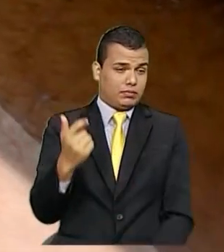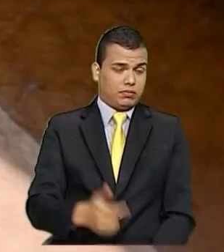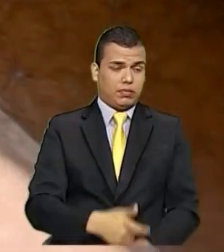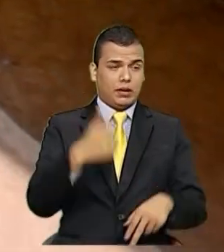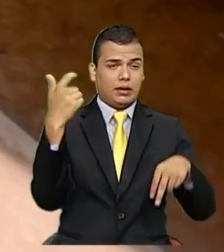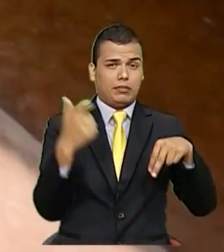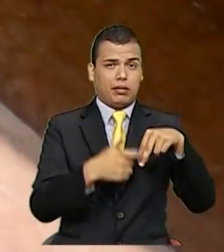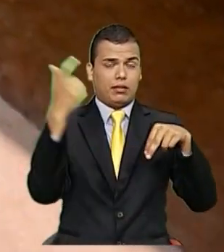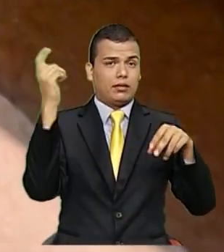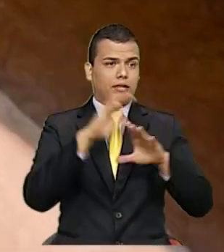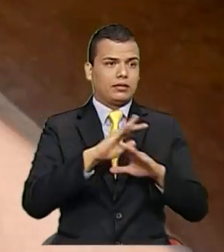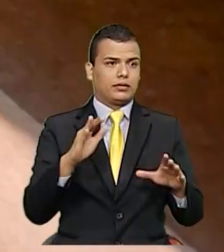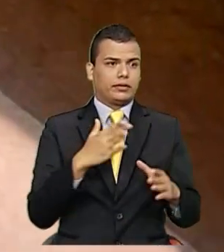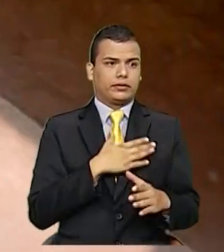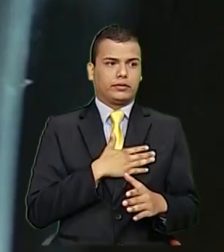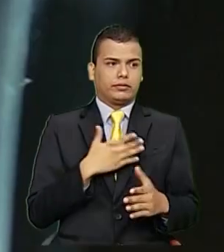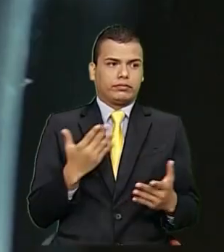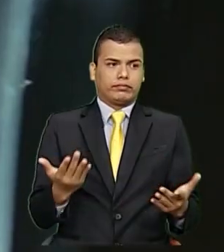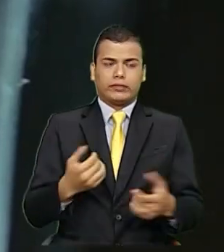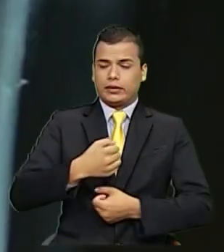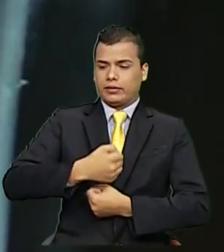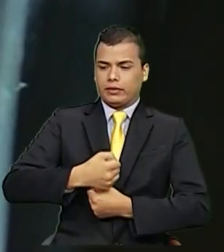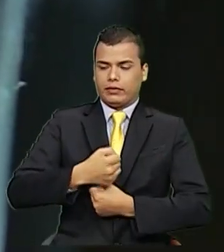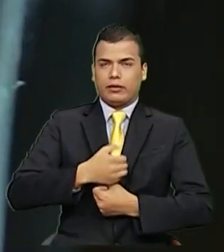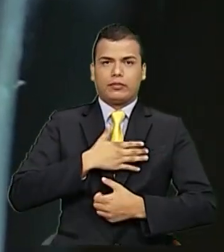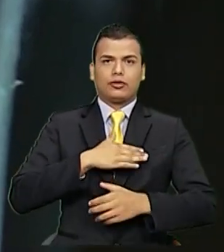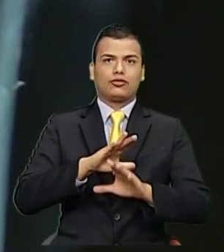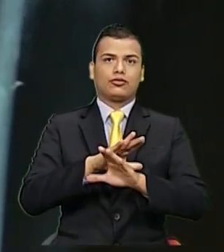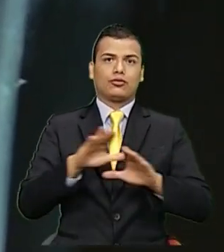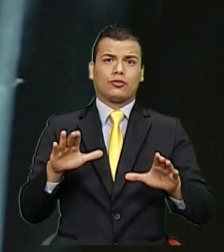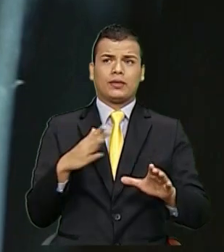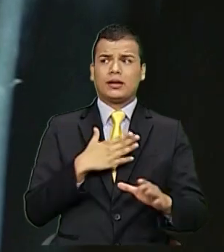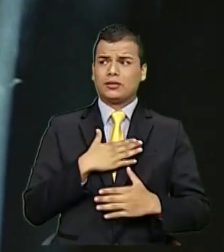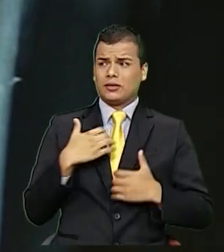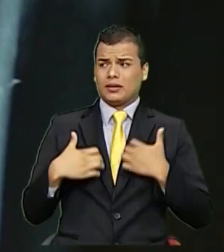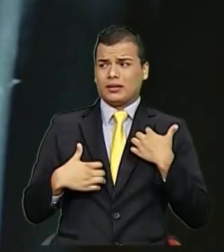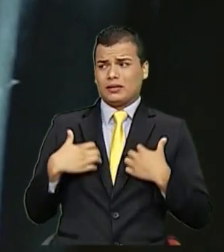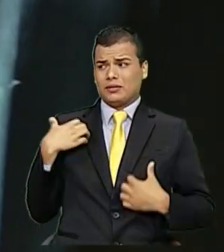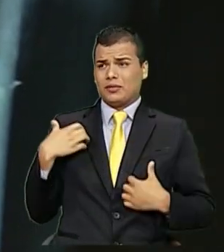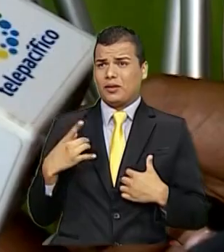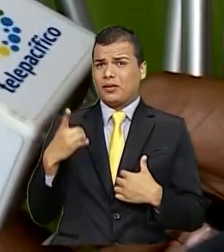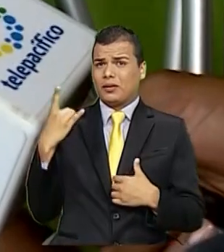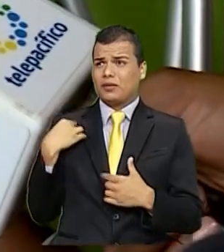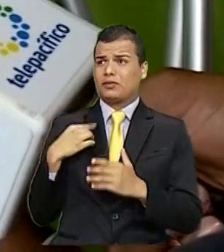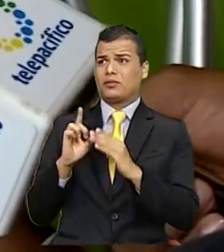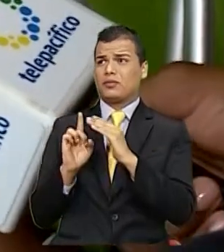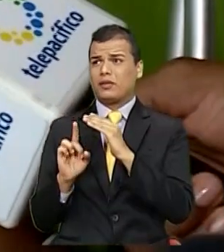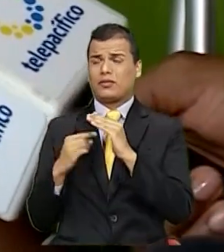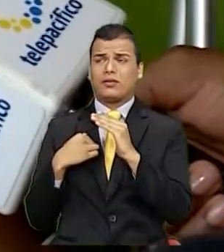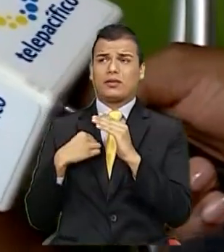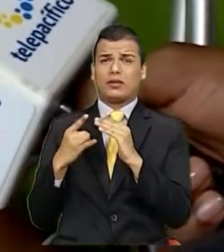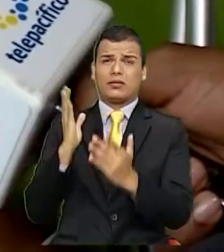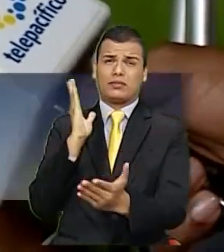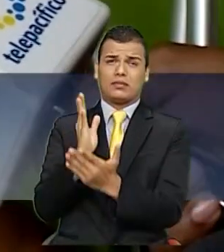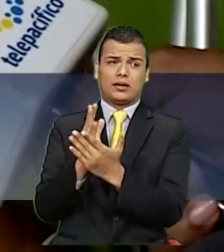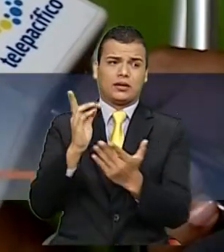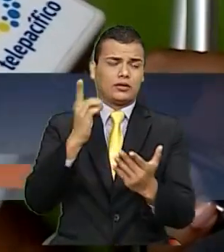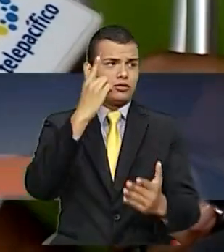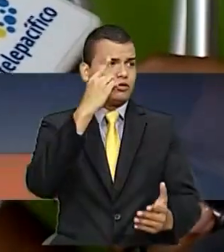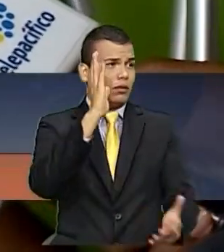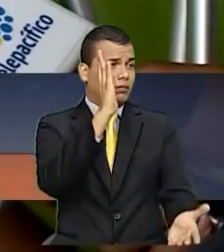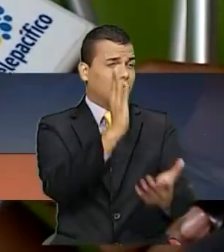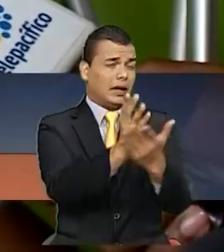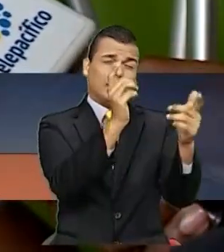dos pandillas, no solo ha tenido que abandonar su trabajo, sino que siente temor de salir a la calle. De un momentico a otro se formó una balacera